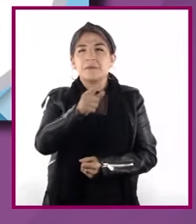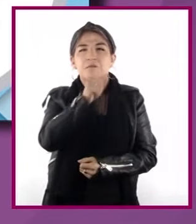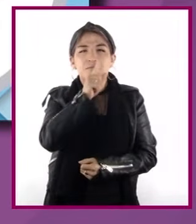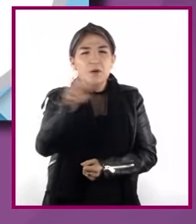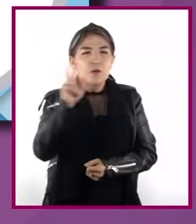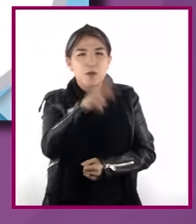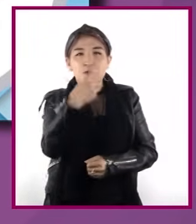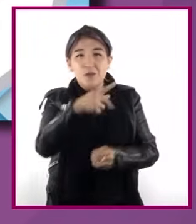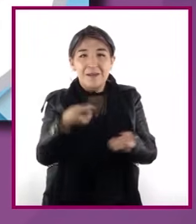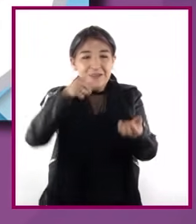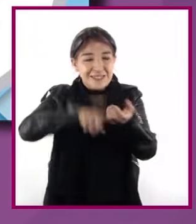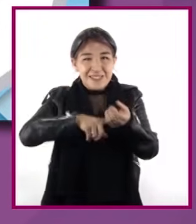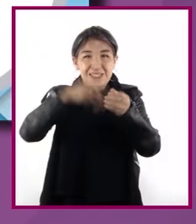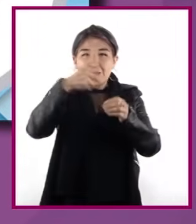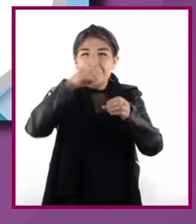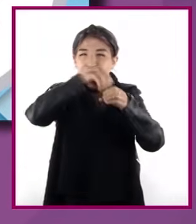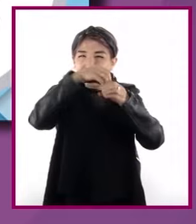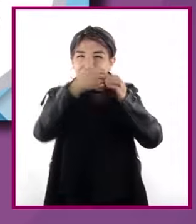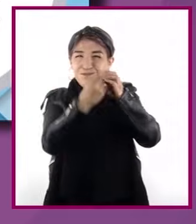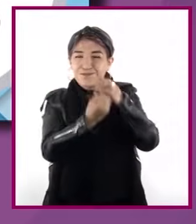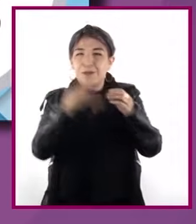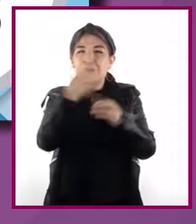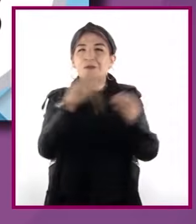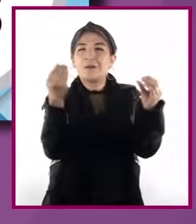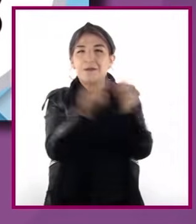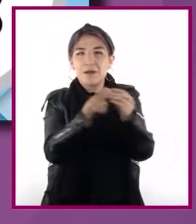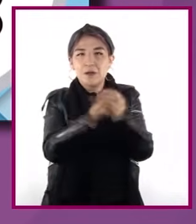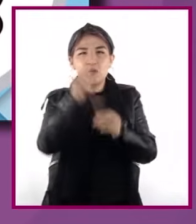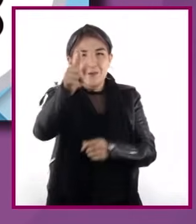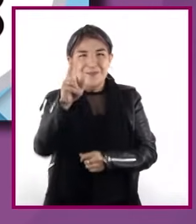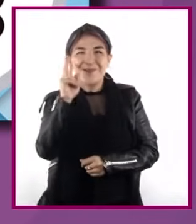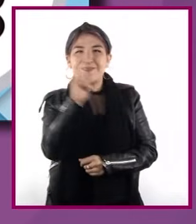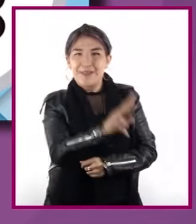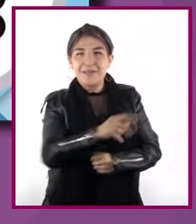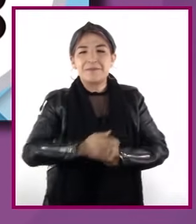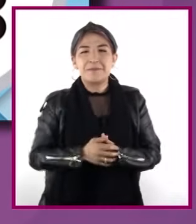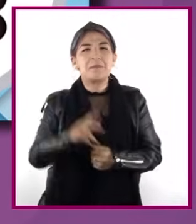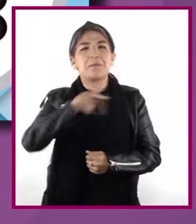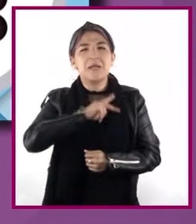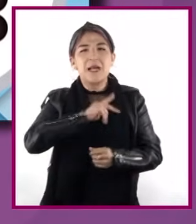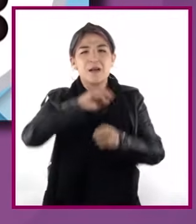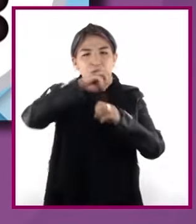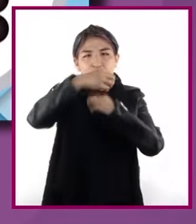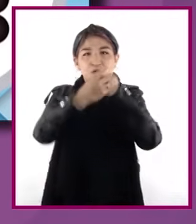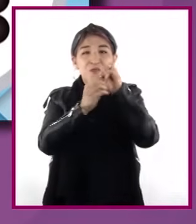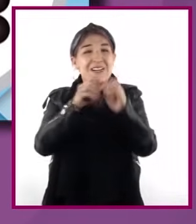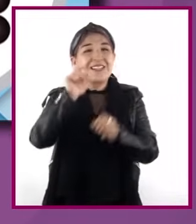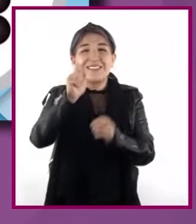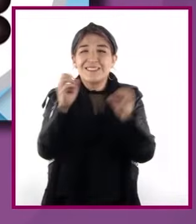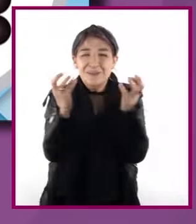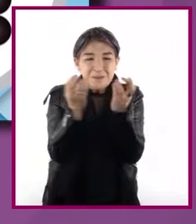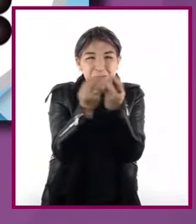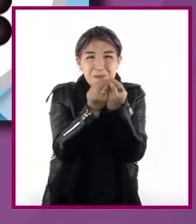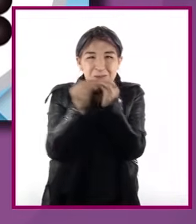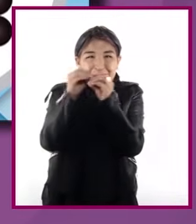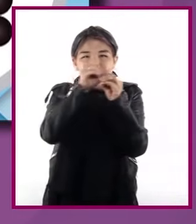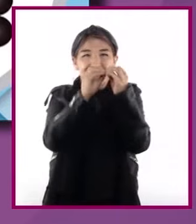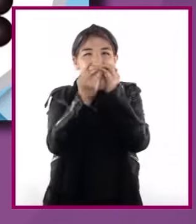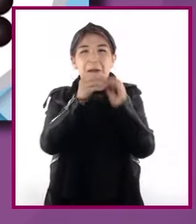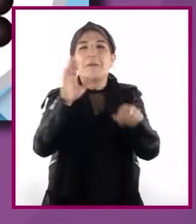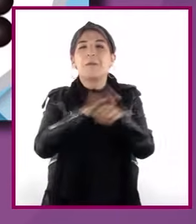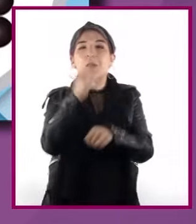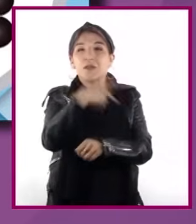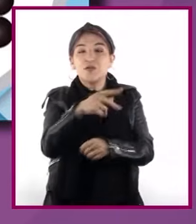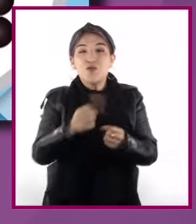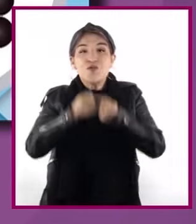podrán ver las partículas que me componen. Como pueden observar, mis partículas están muy juntas. Esto es porque la fuerza